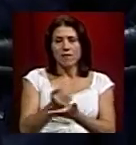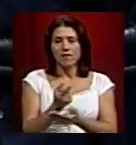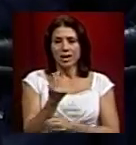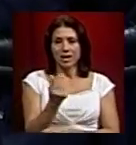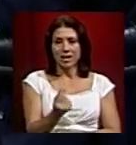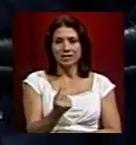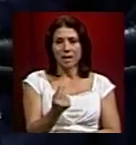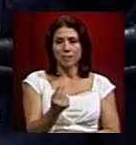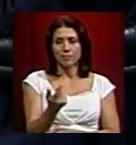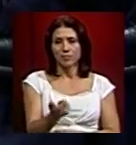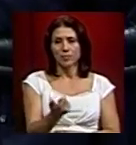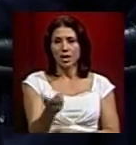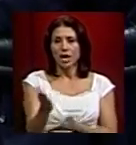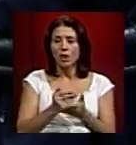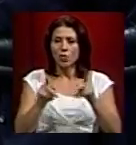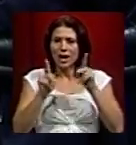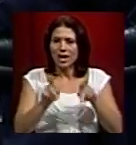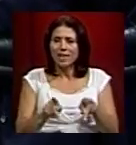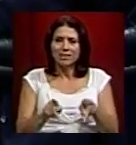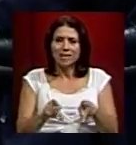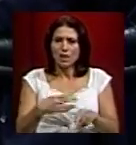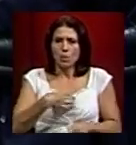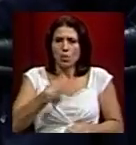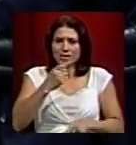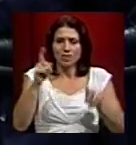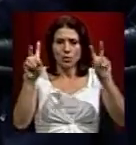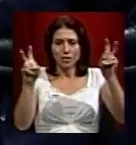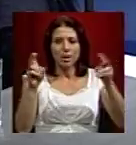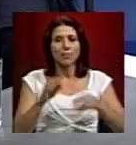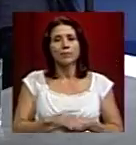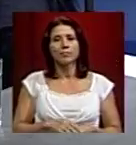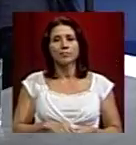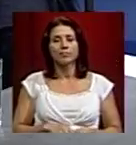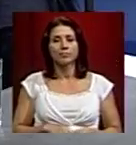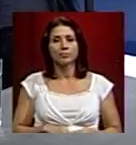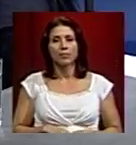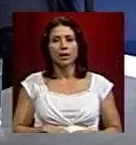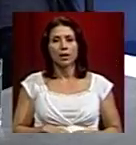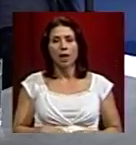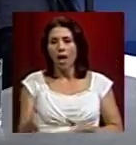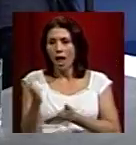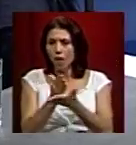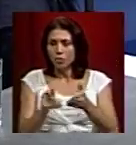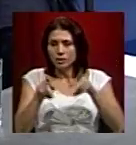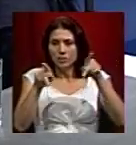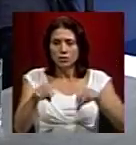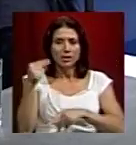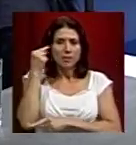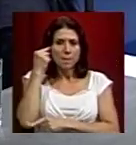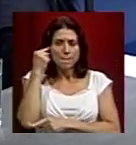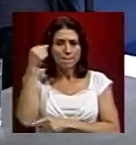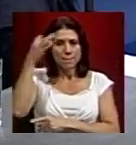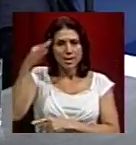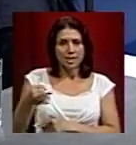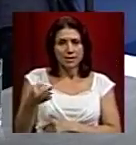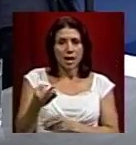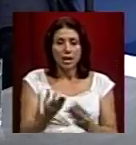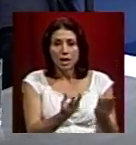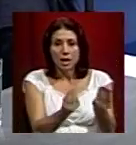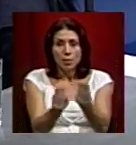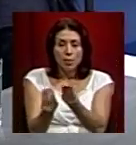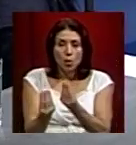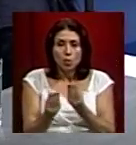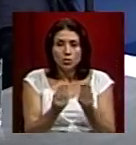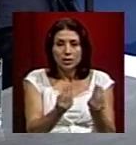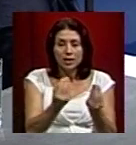molesta, y me gustaría que aclararas eso. Alguna gente piensa que producir para la gente